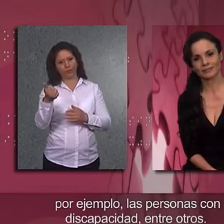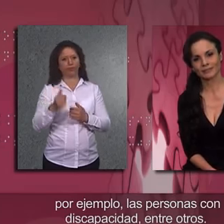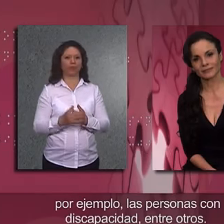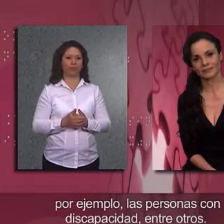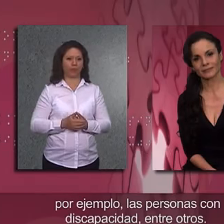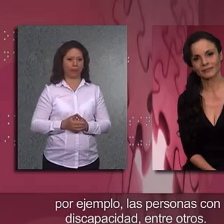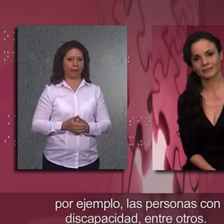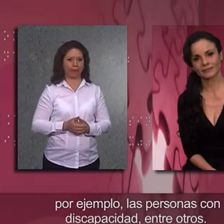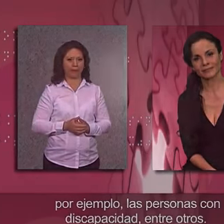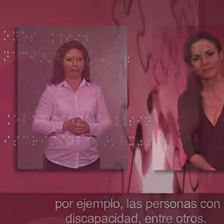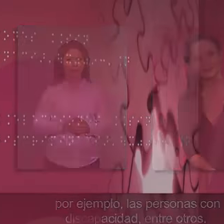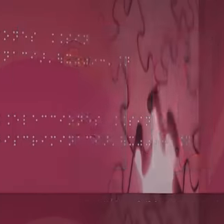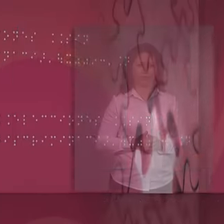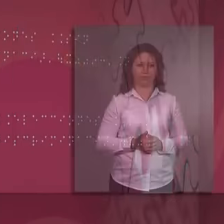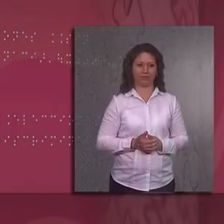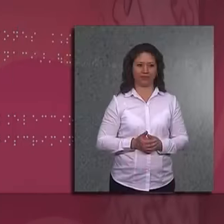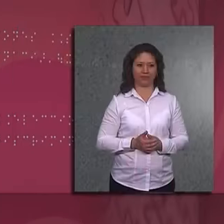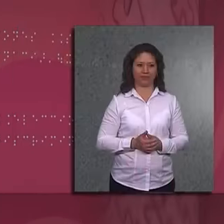otros.